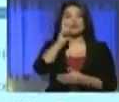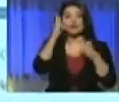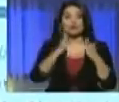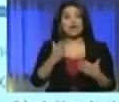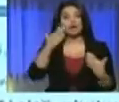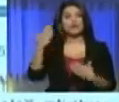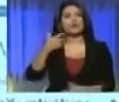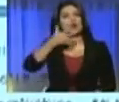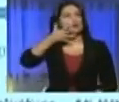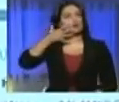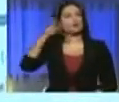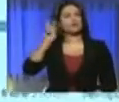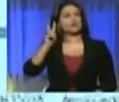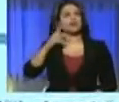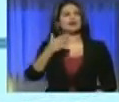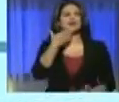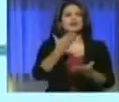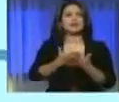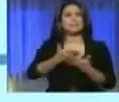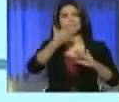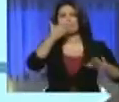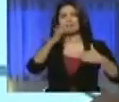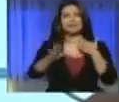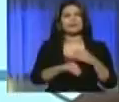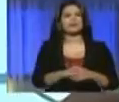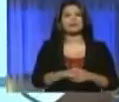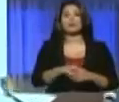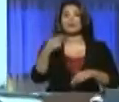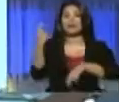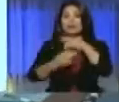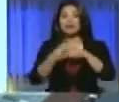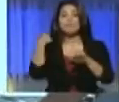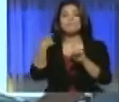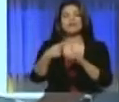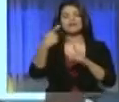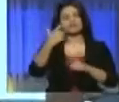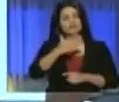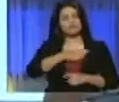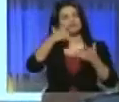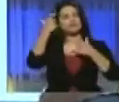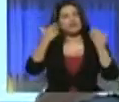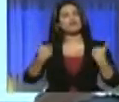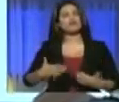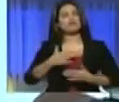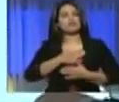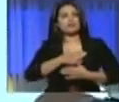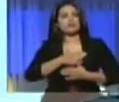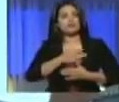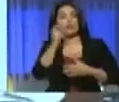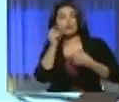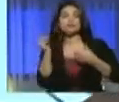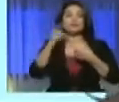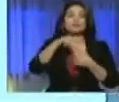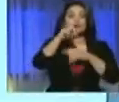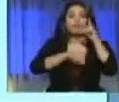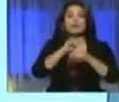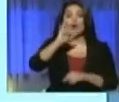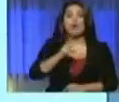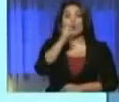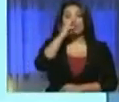por siempre con esta revolución y por supuesto chavista. Se unió a Twitter en junio